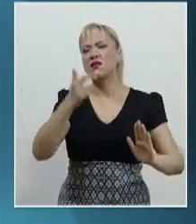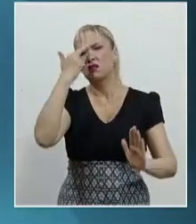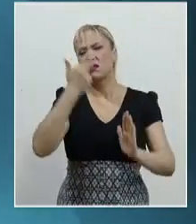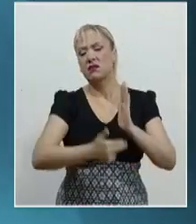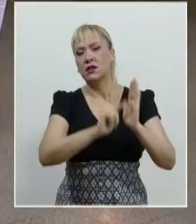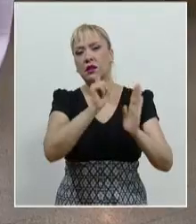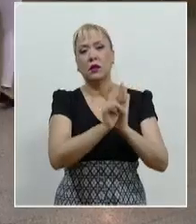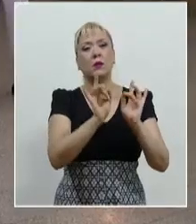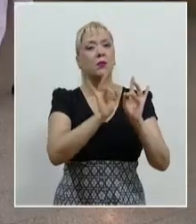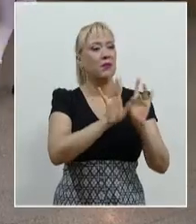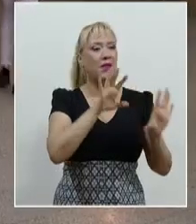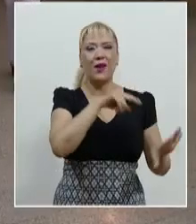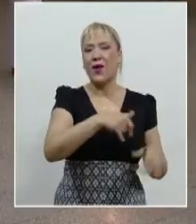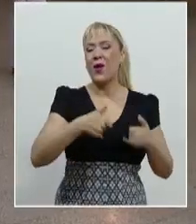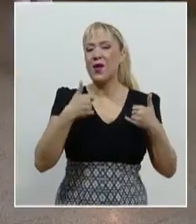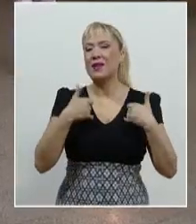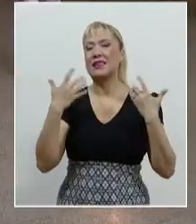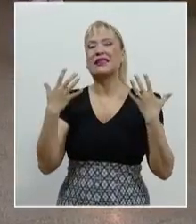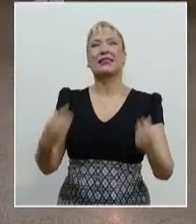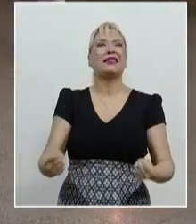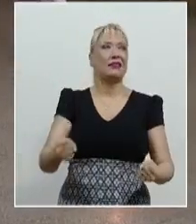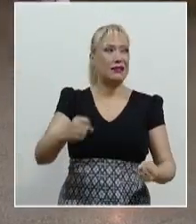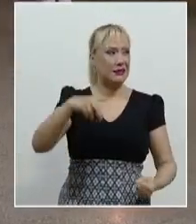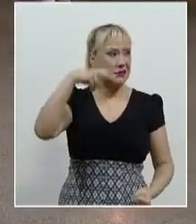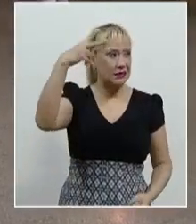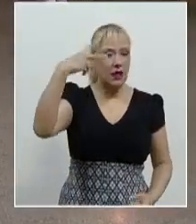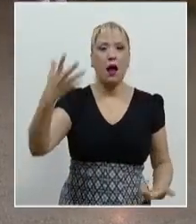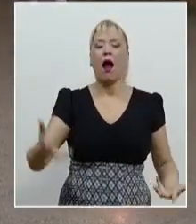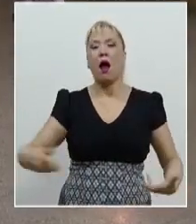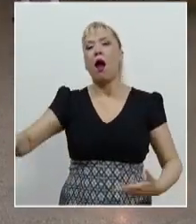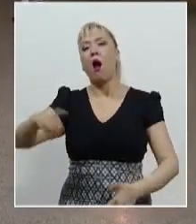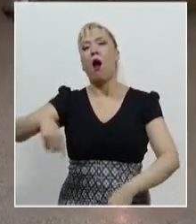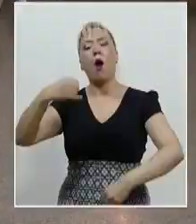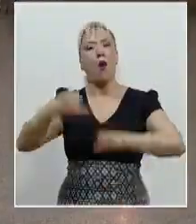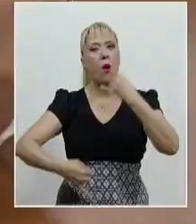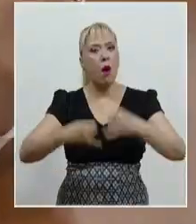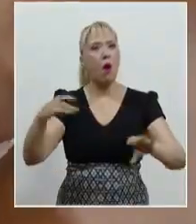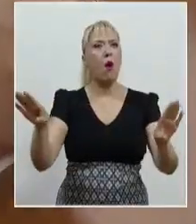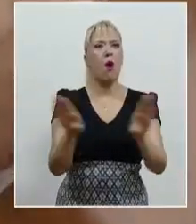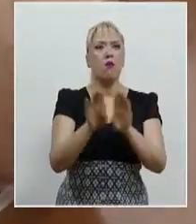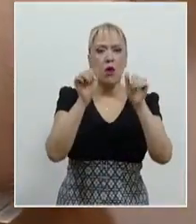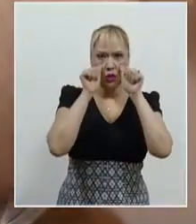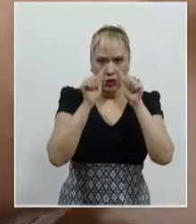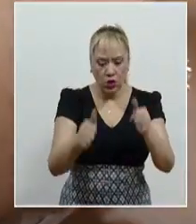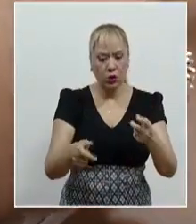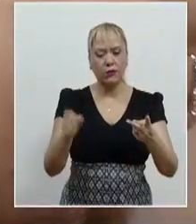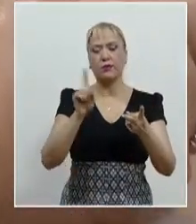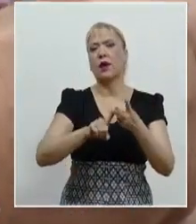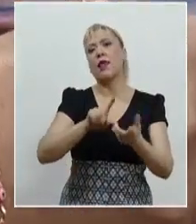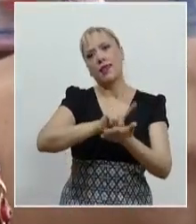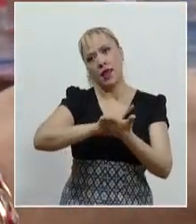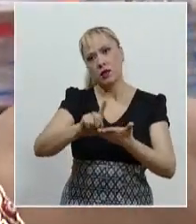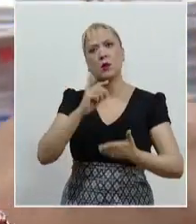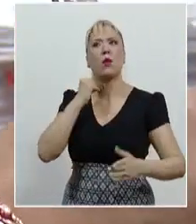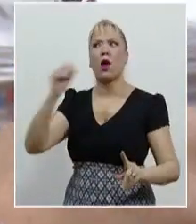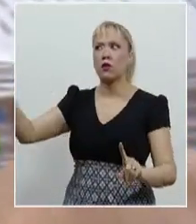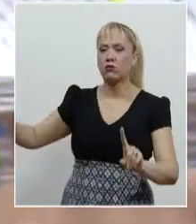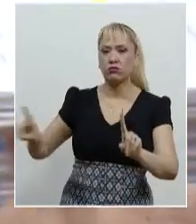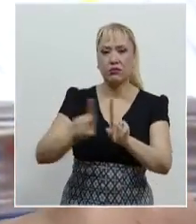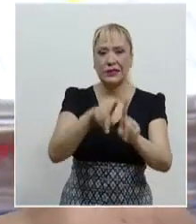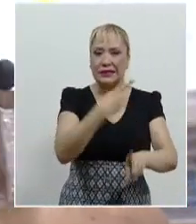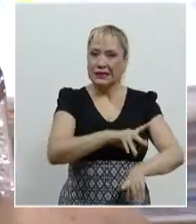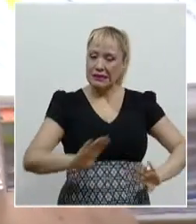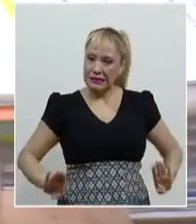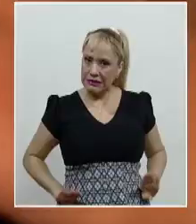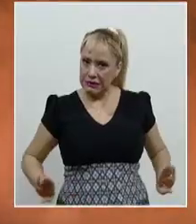cometidos por adolescentes, las funciones de las personas juzgadoras, los alcances del derecho a una defensa adecuada, las